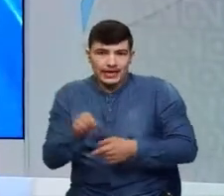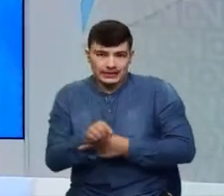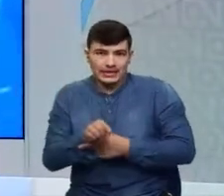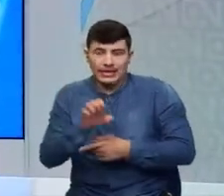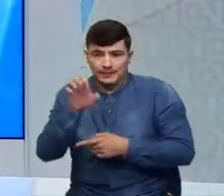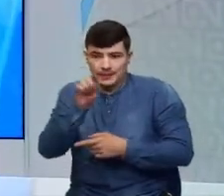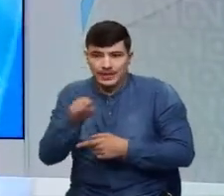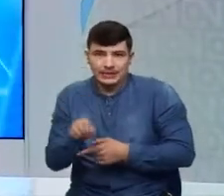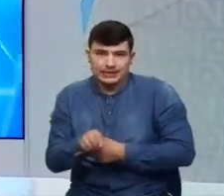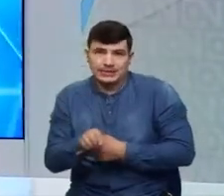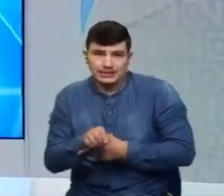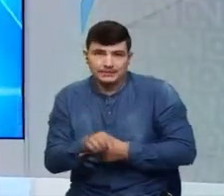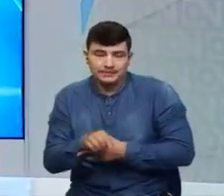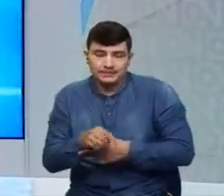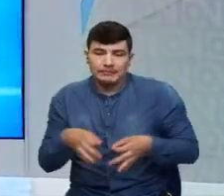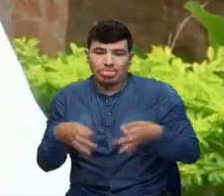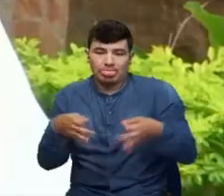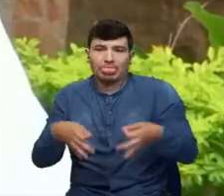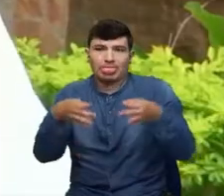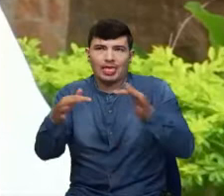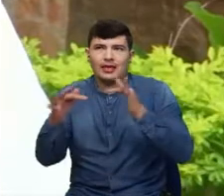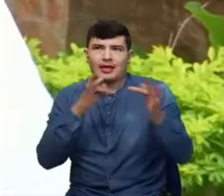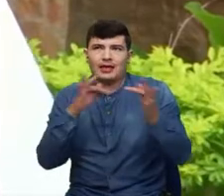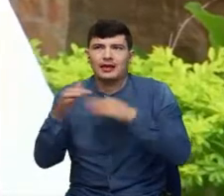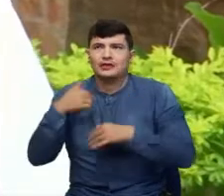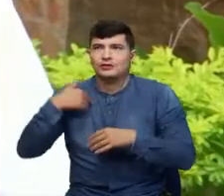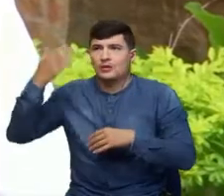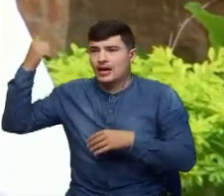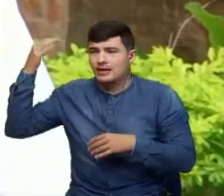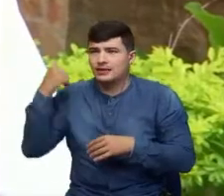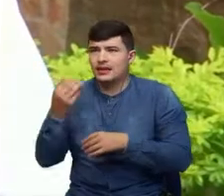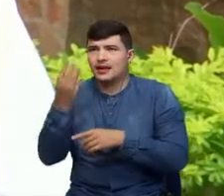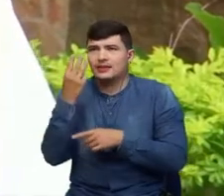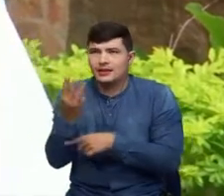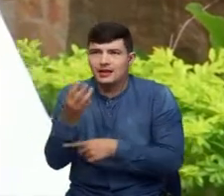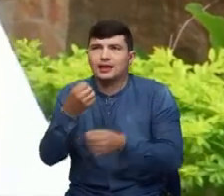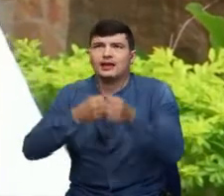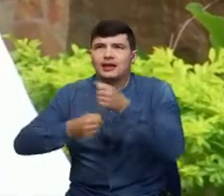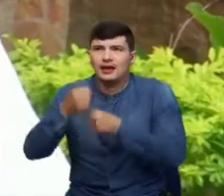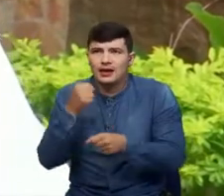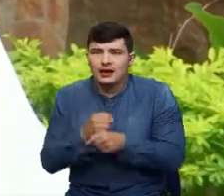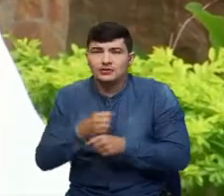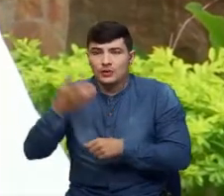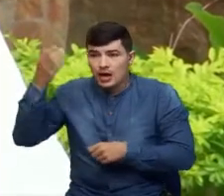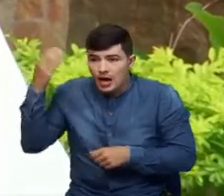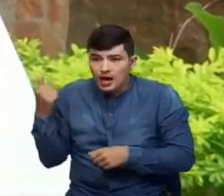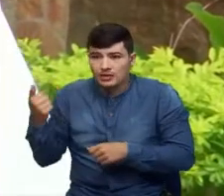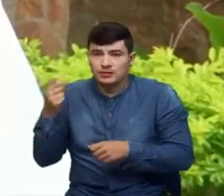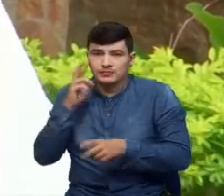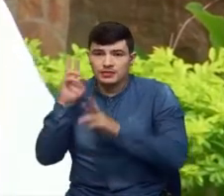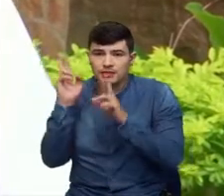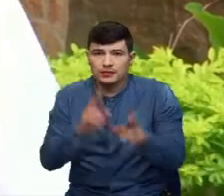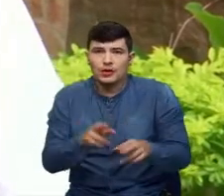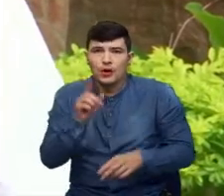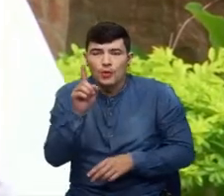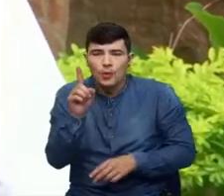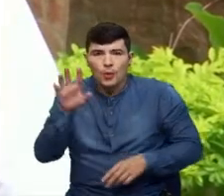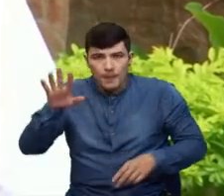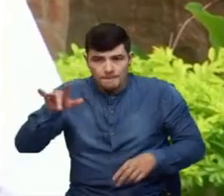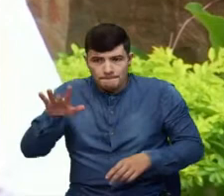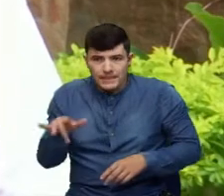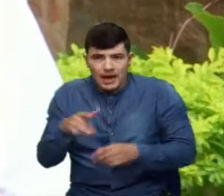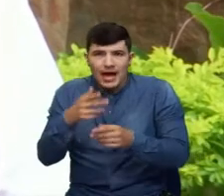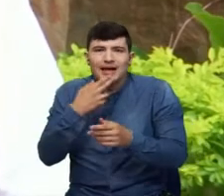muestra llagas en sus pies ya tengo tres años de estar padeciendo al principio declararon un pie diabético